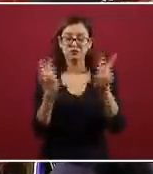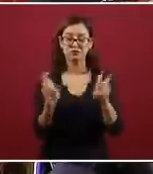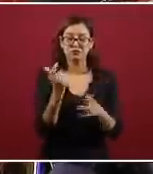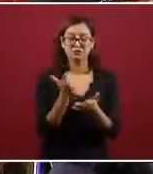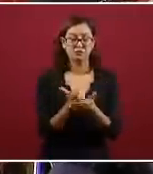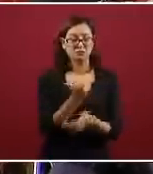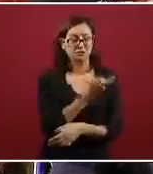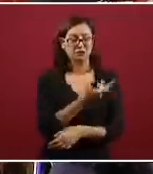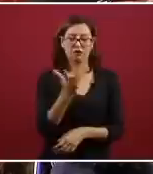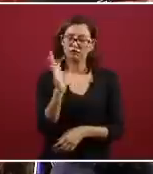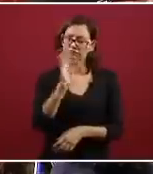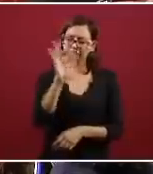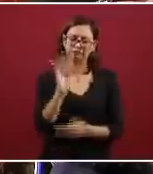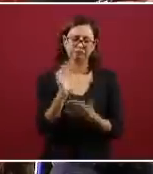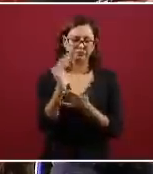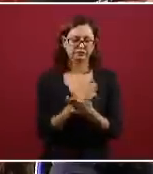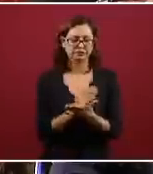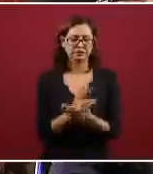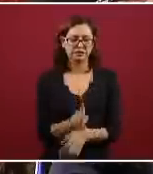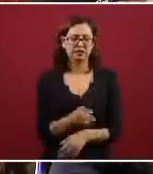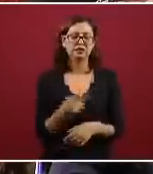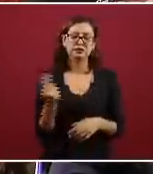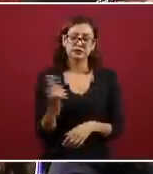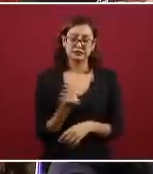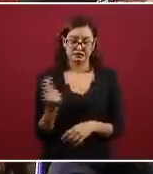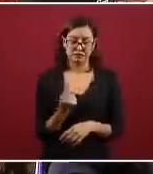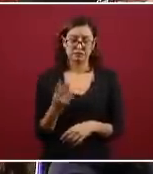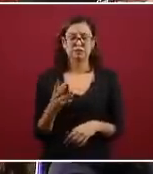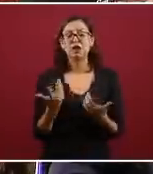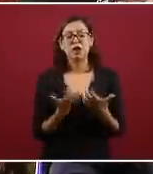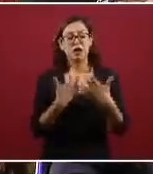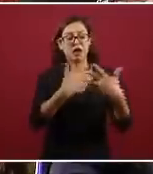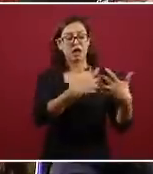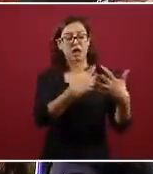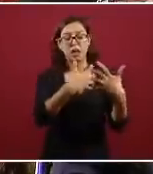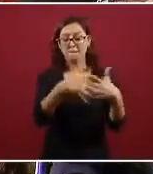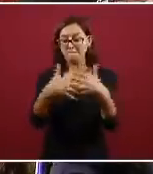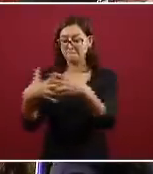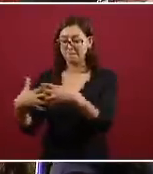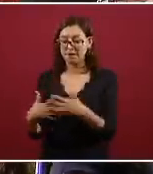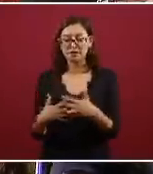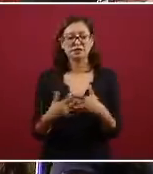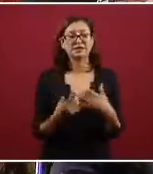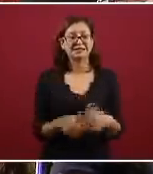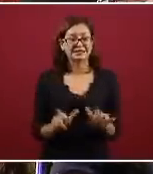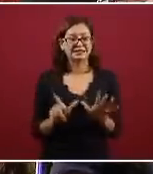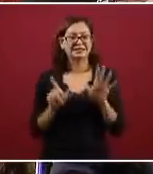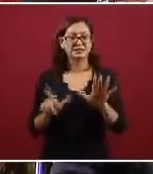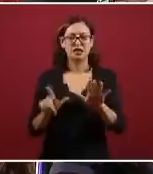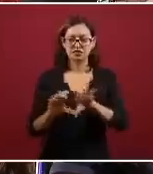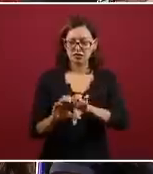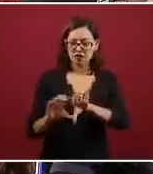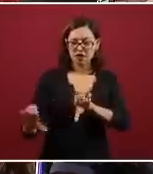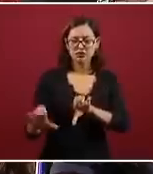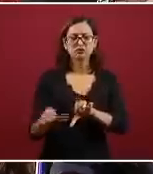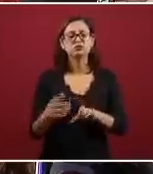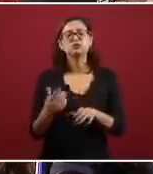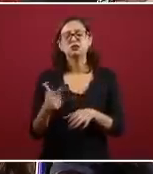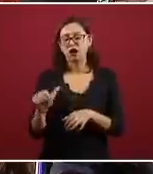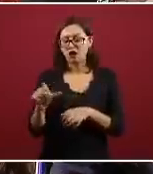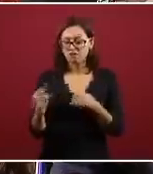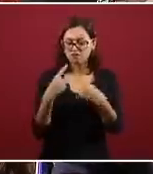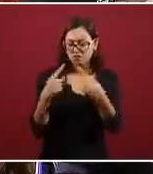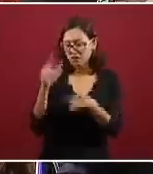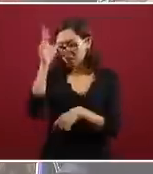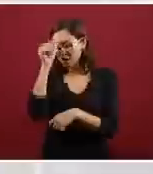7 gasoductos que se renegociaron, 2 son propiedad de la empresa Fermaca: 1, La